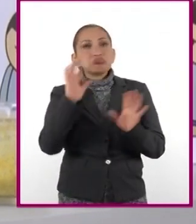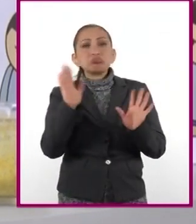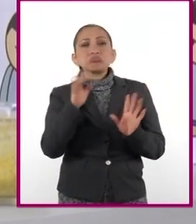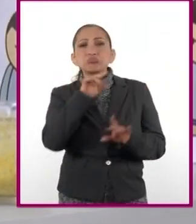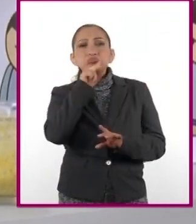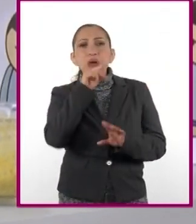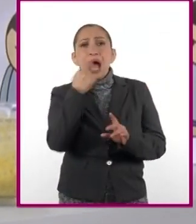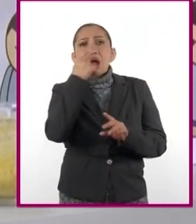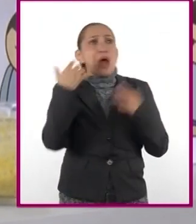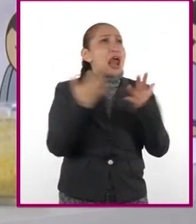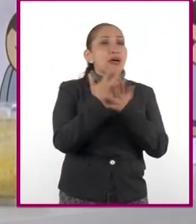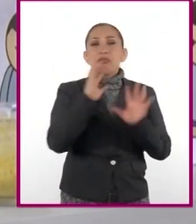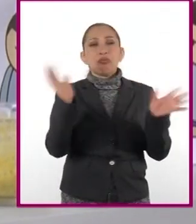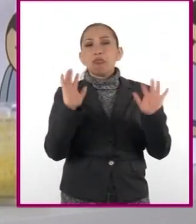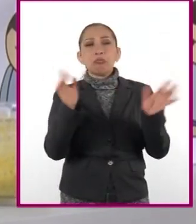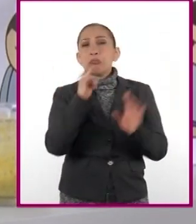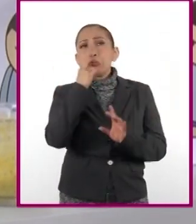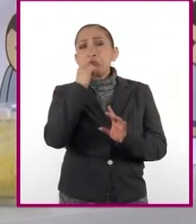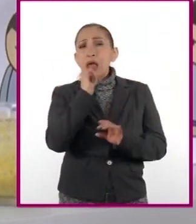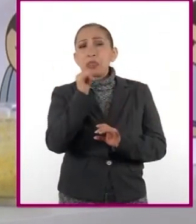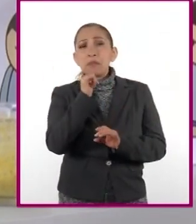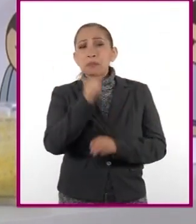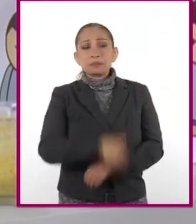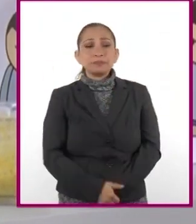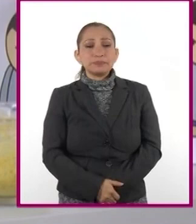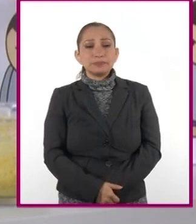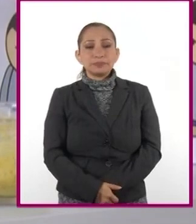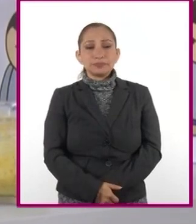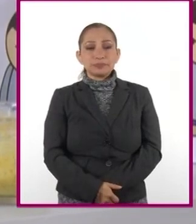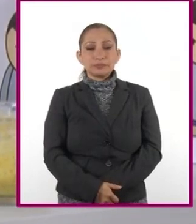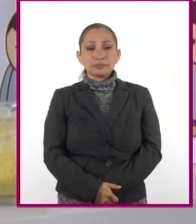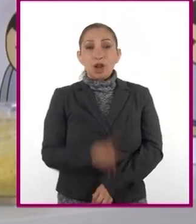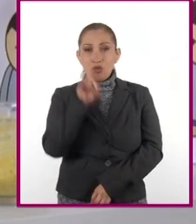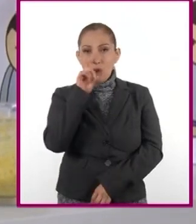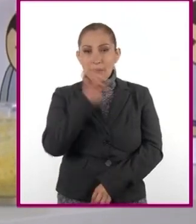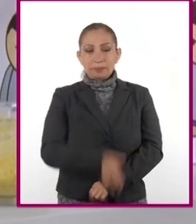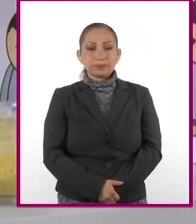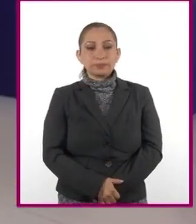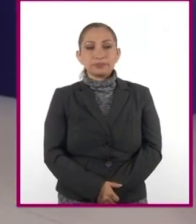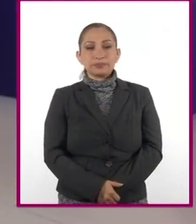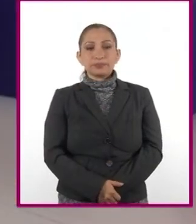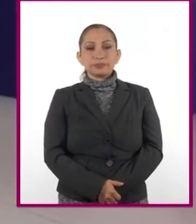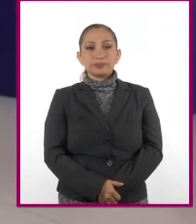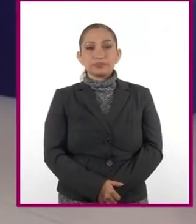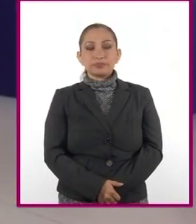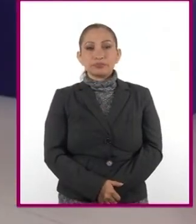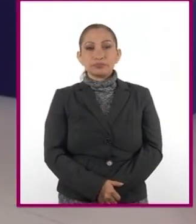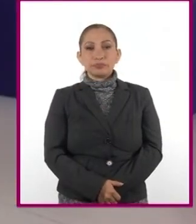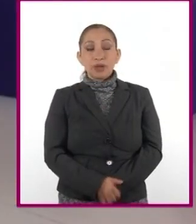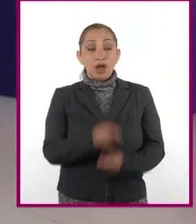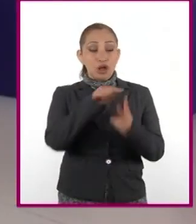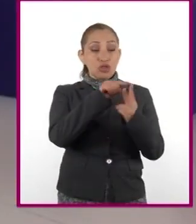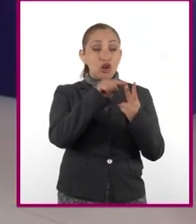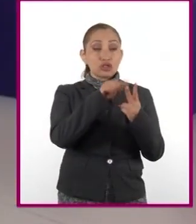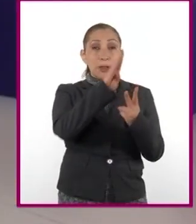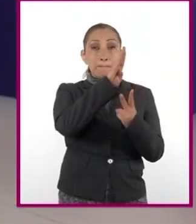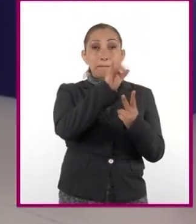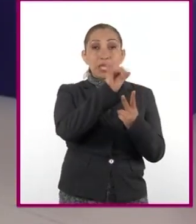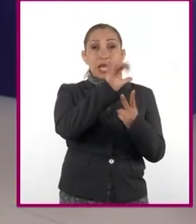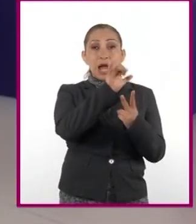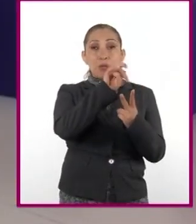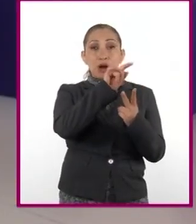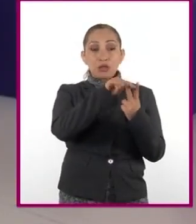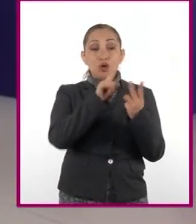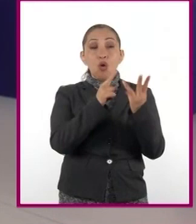se preocupen. Ahí está. Listo. Tenemos 2 partes de